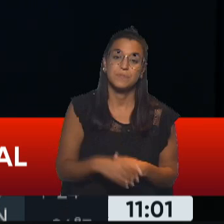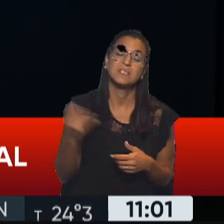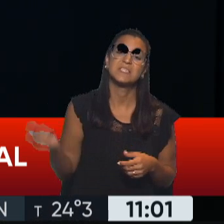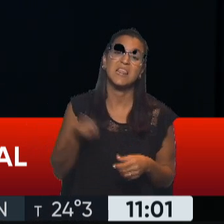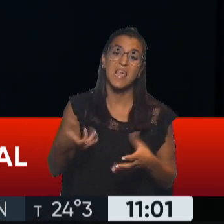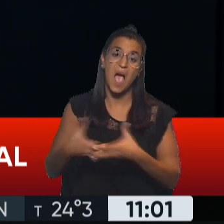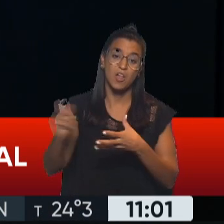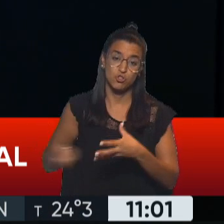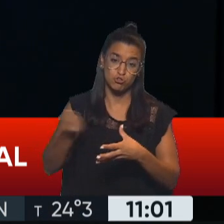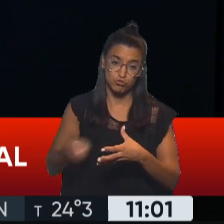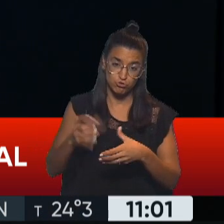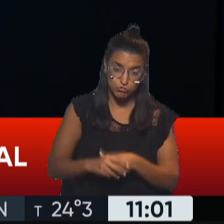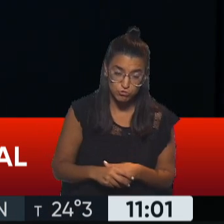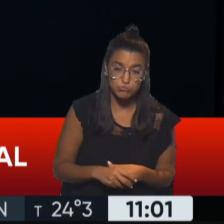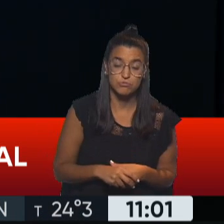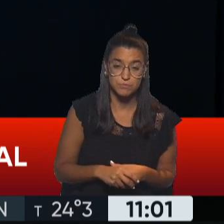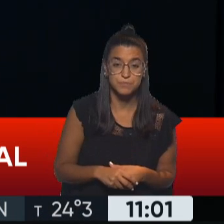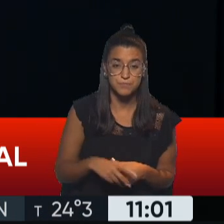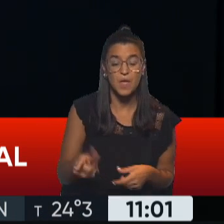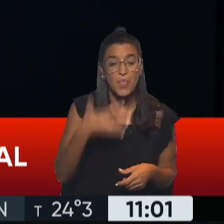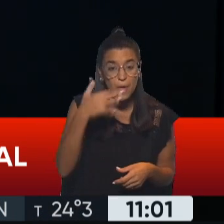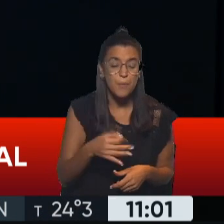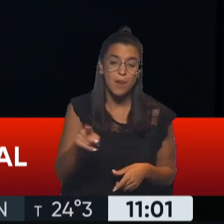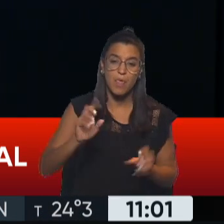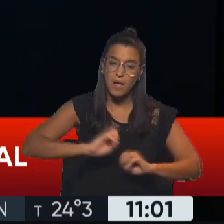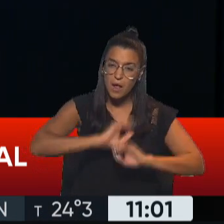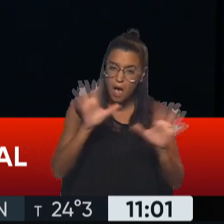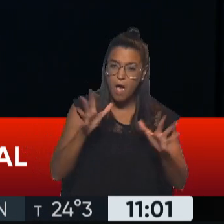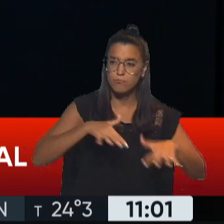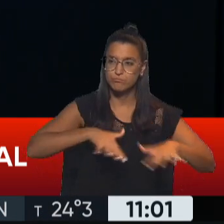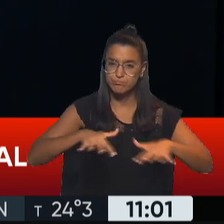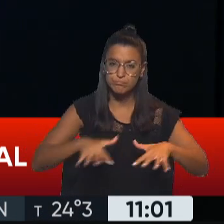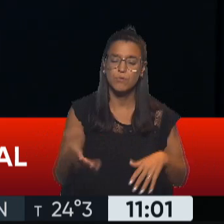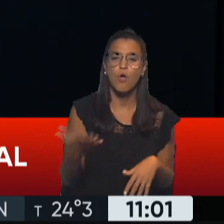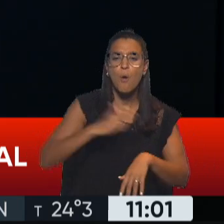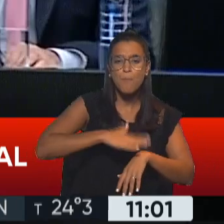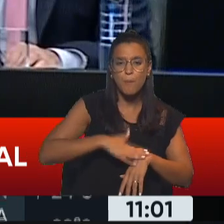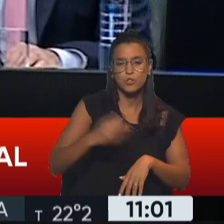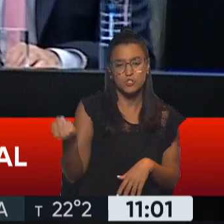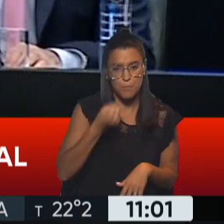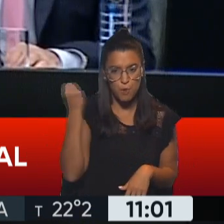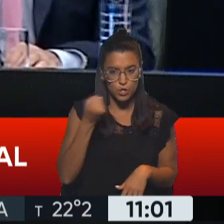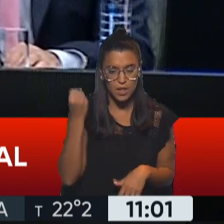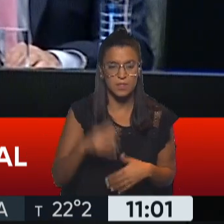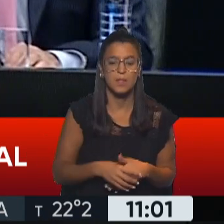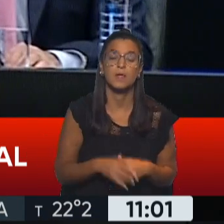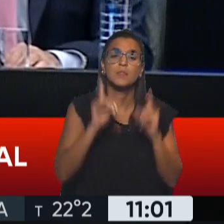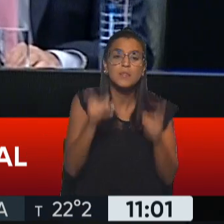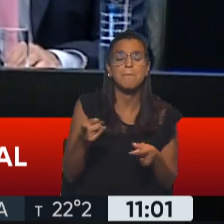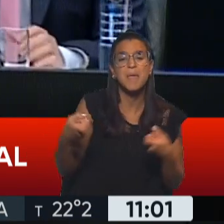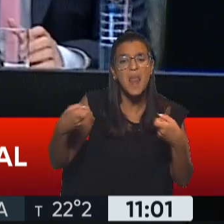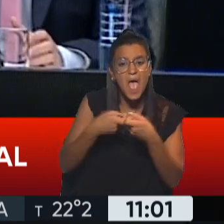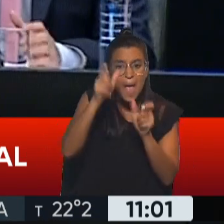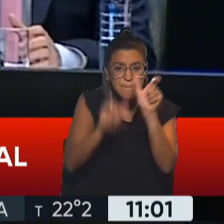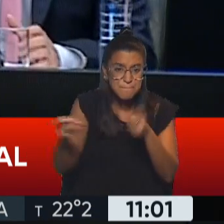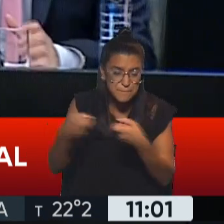sindicatos, que actuaron con también mucha lucidez en momentos críticos. A aquellos empresarios